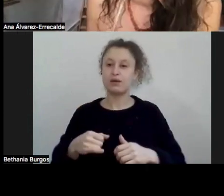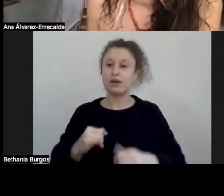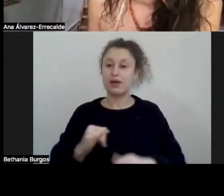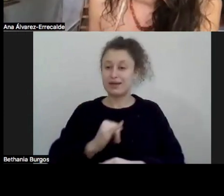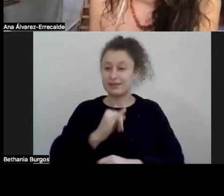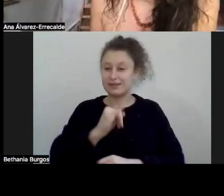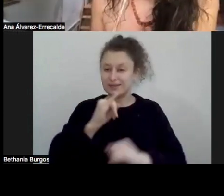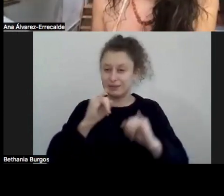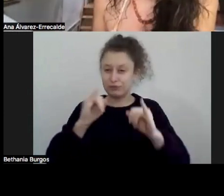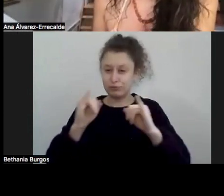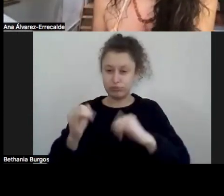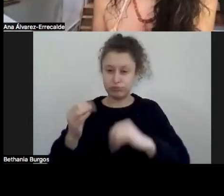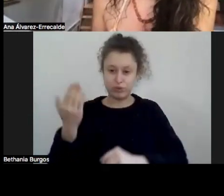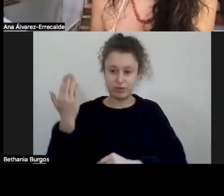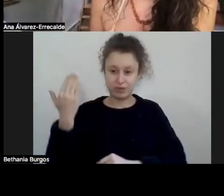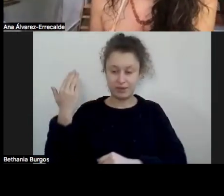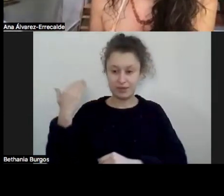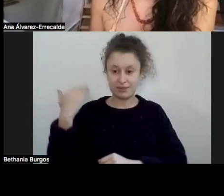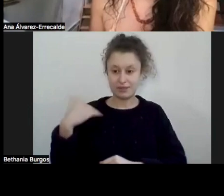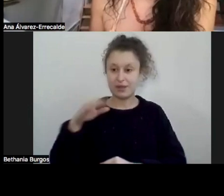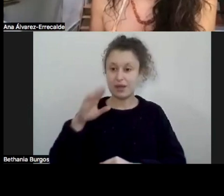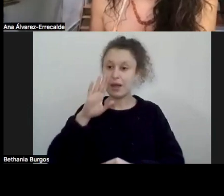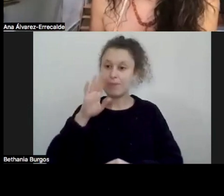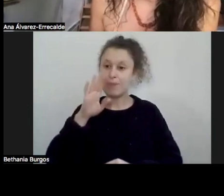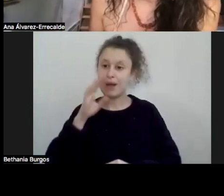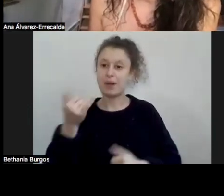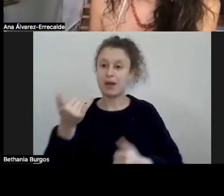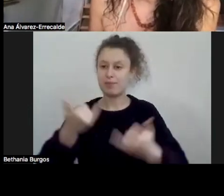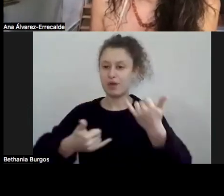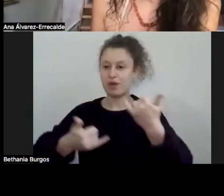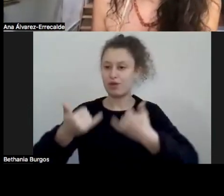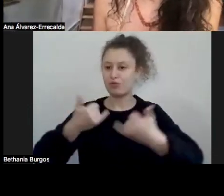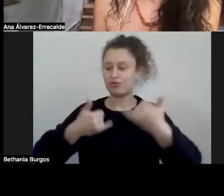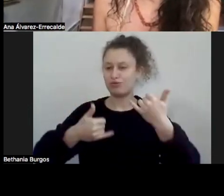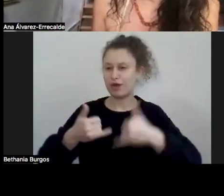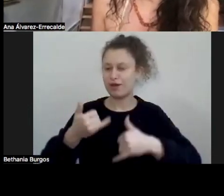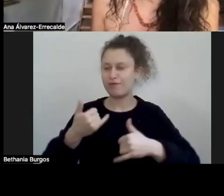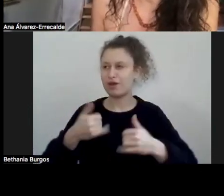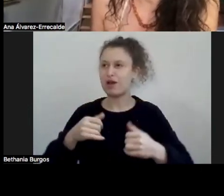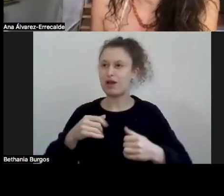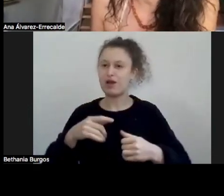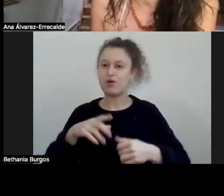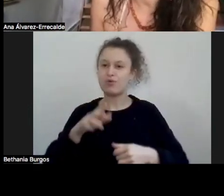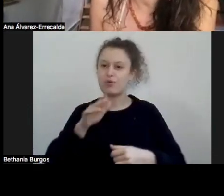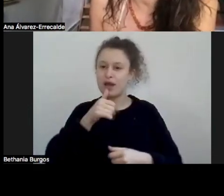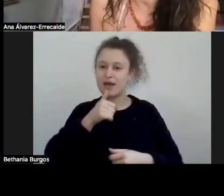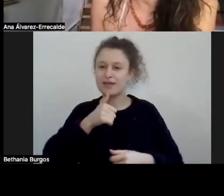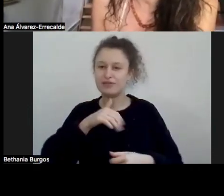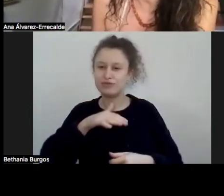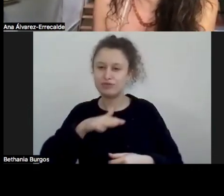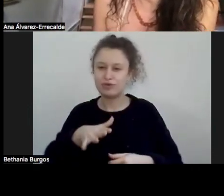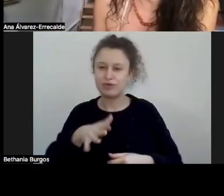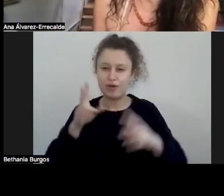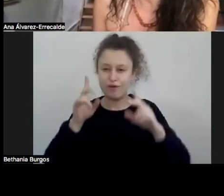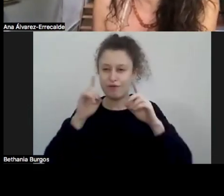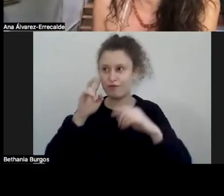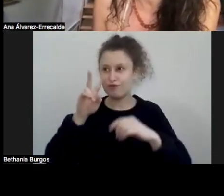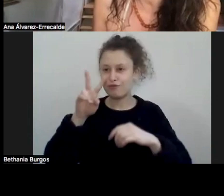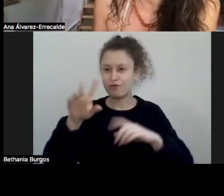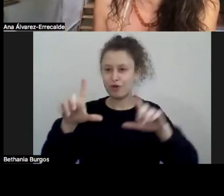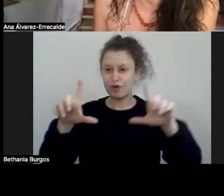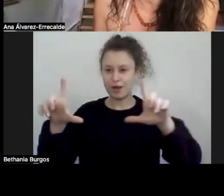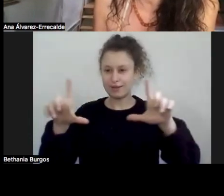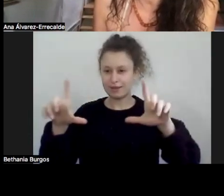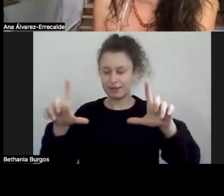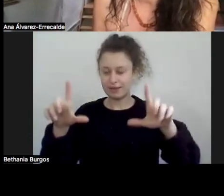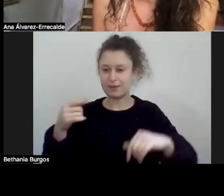contaba de una historia que vio en la tele de una niña que nació enana y la madre decidió no darse por vencida y ayudarla a que fuera todo lo